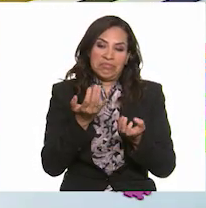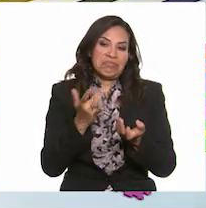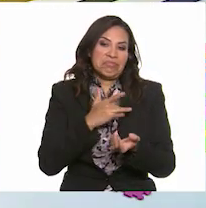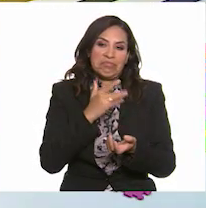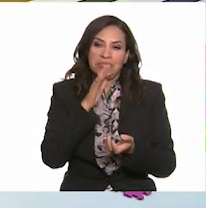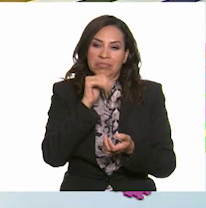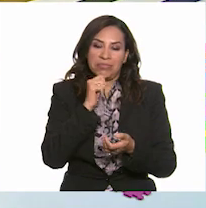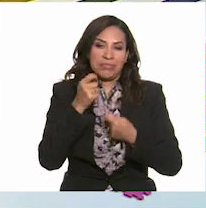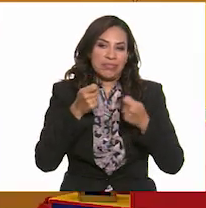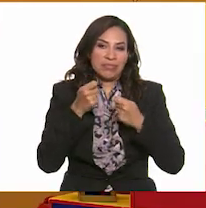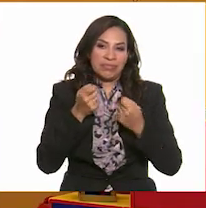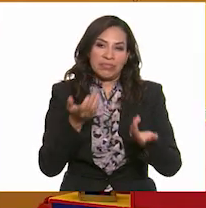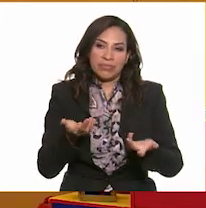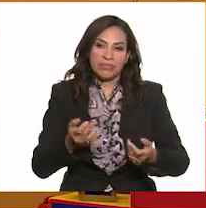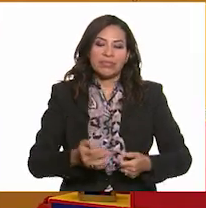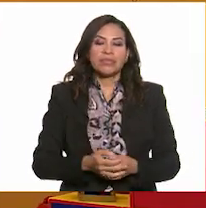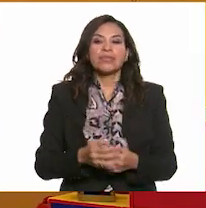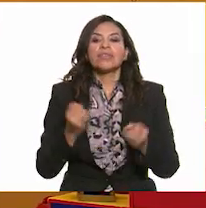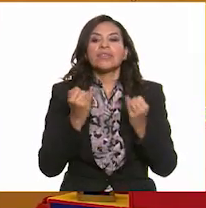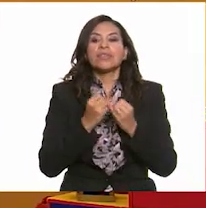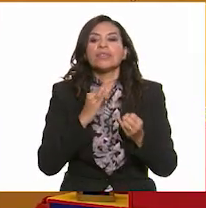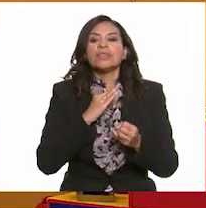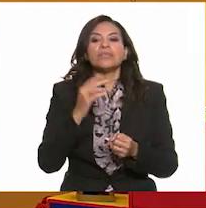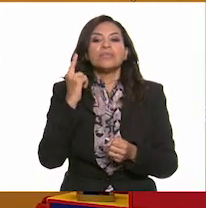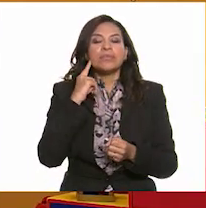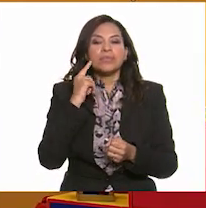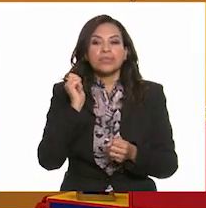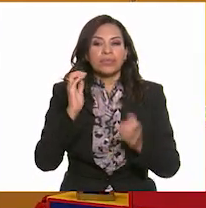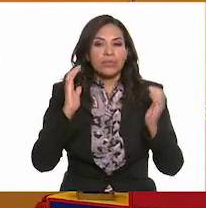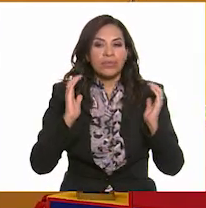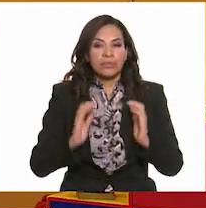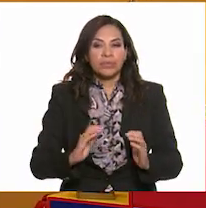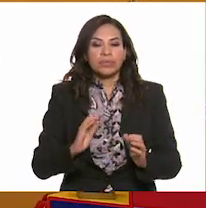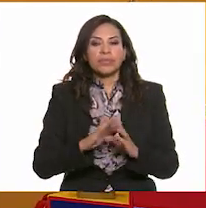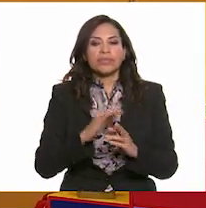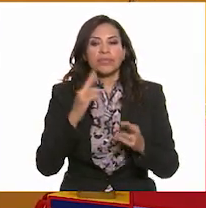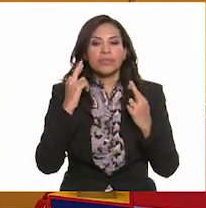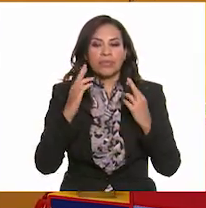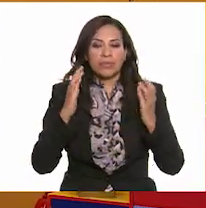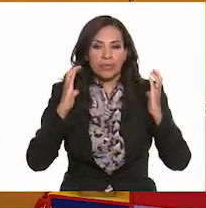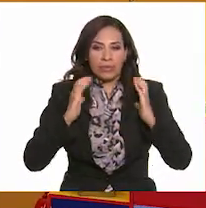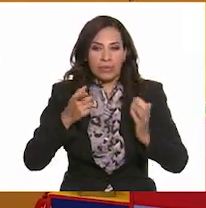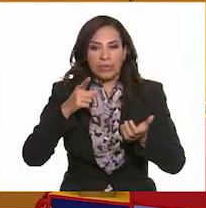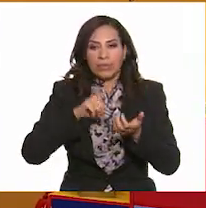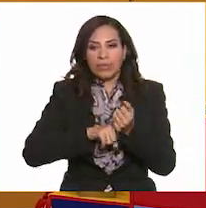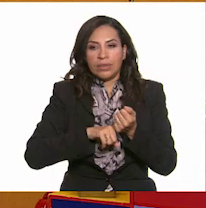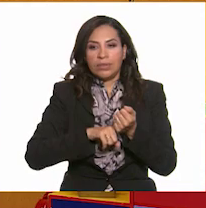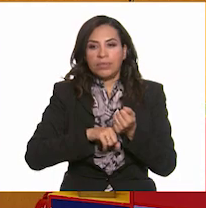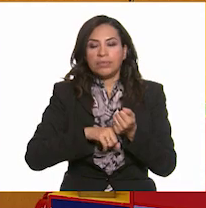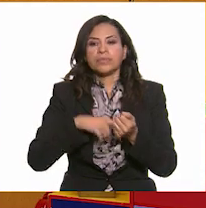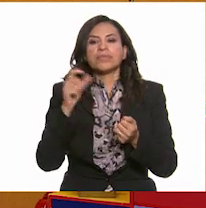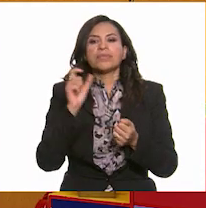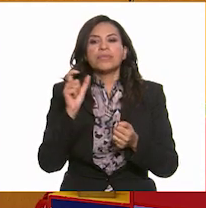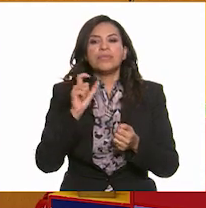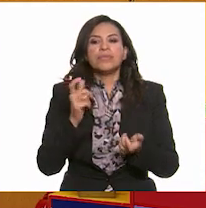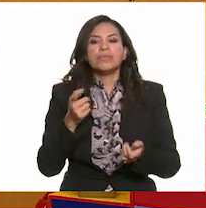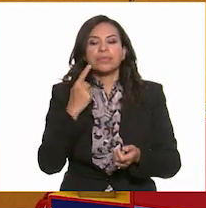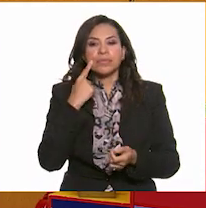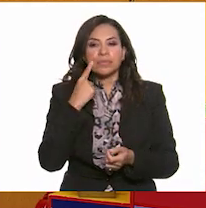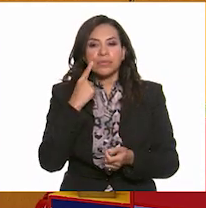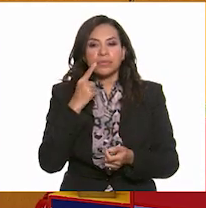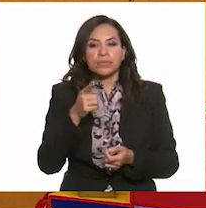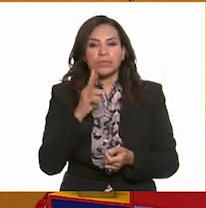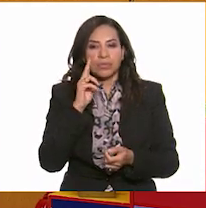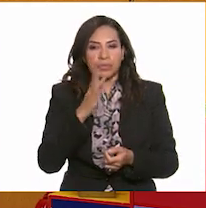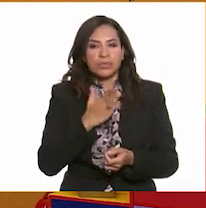involuntario. Exactamente. No lo podemos detener. Podemos escuchar nuestro cuerpo sonoro interno desde que, fíjate, ponte